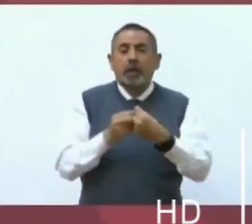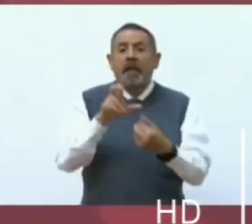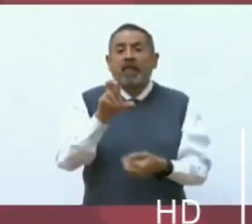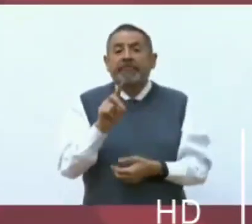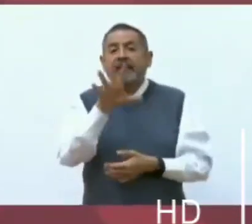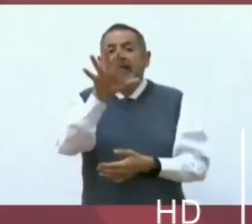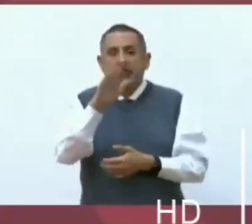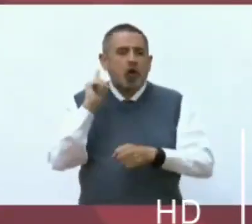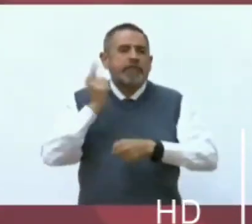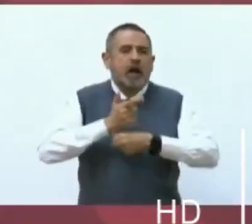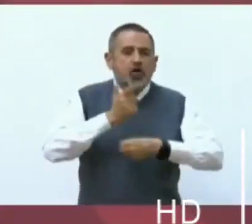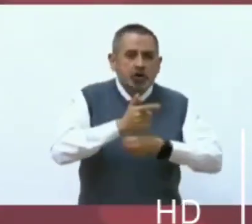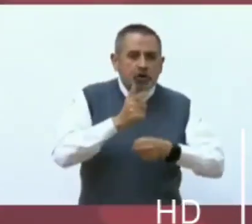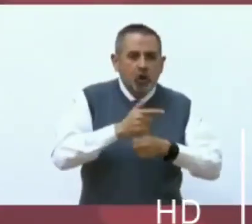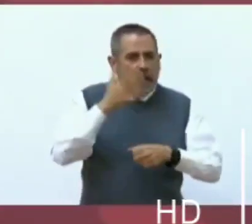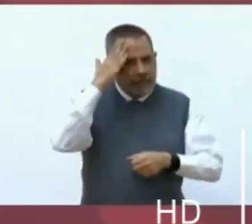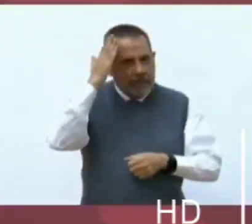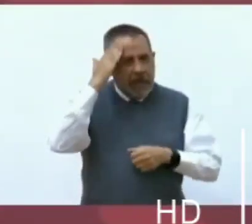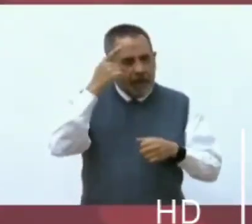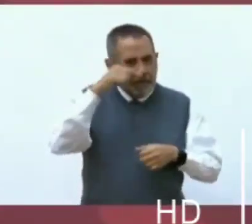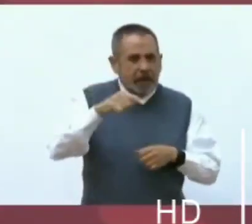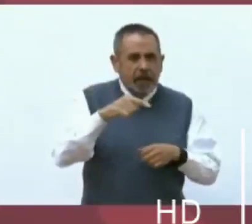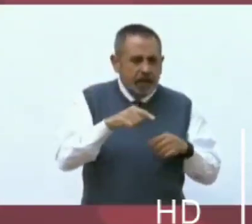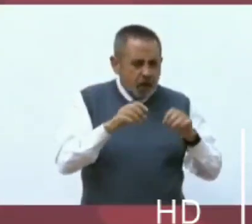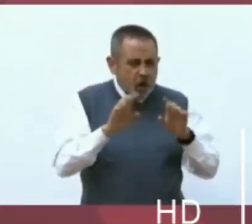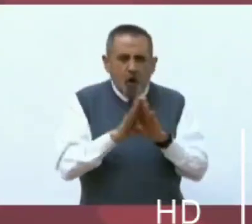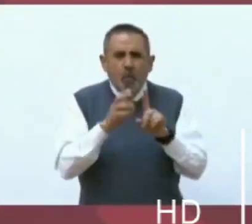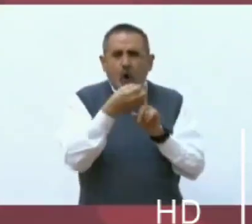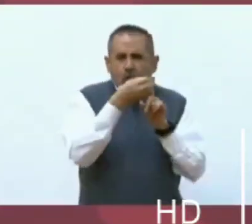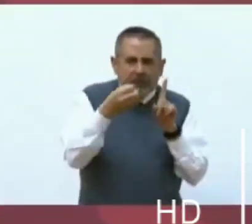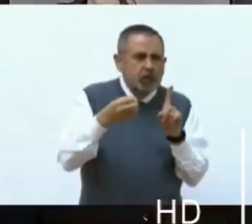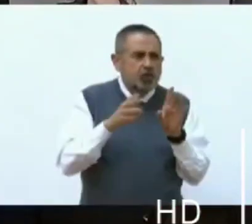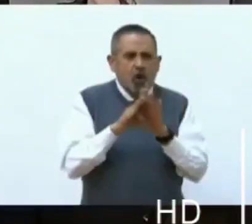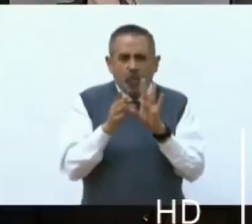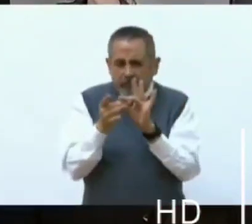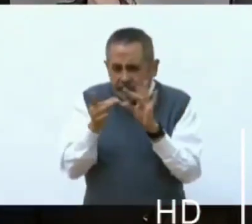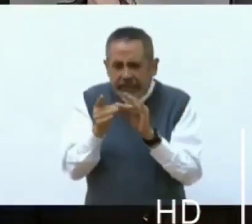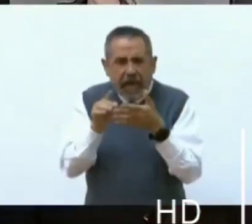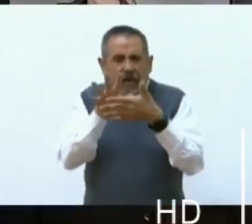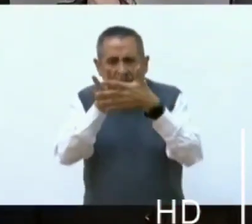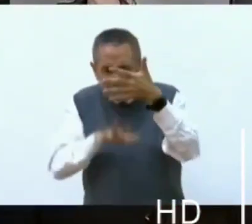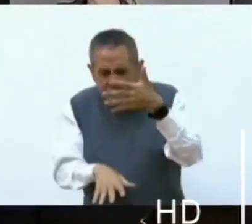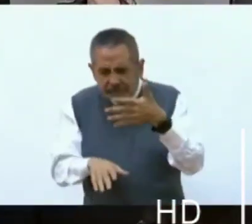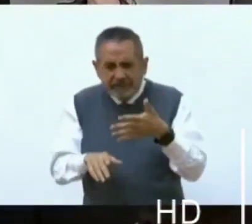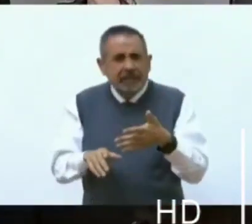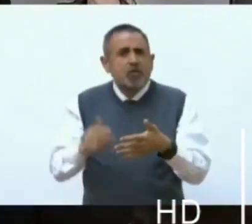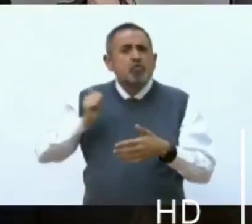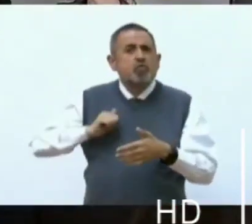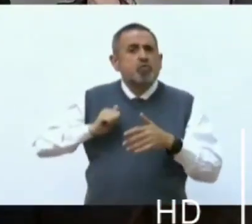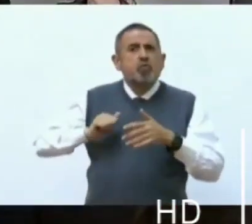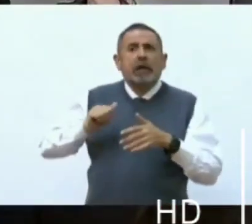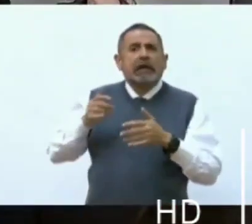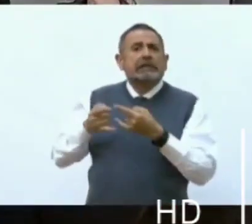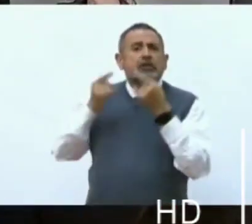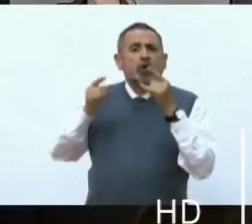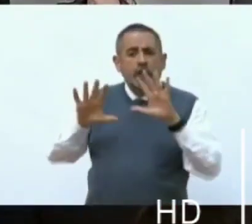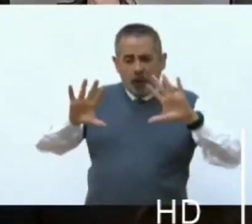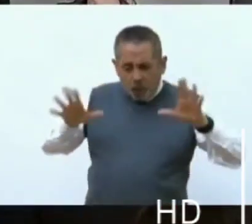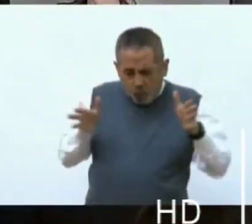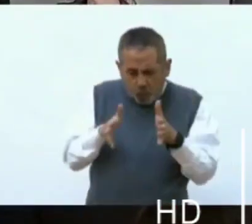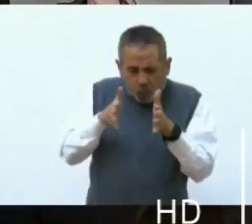35 diagnósticos generales de organización y descripción de fondos y colecciones históricas.